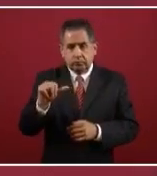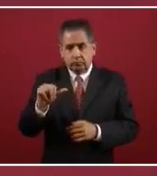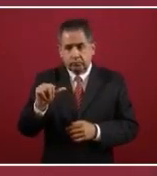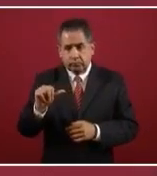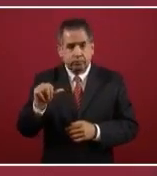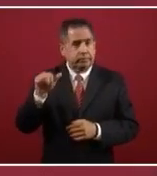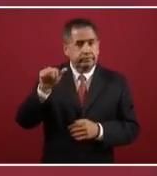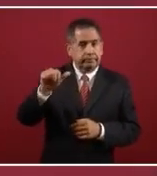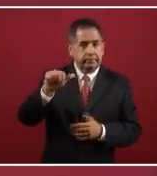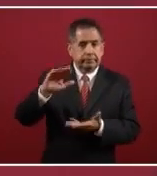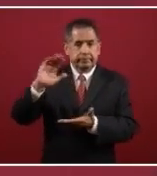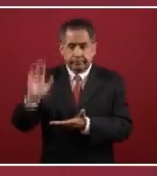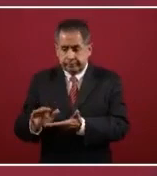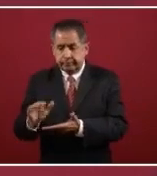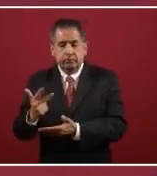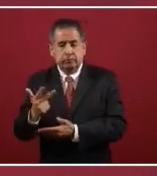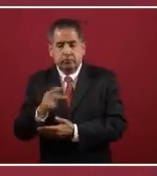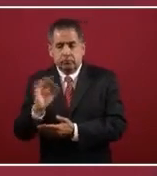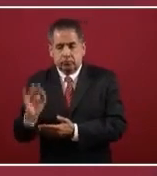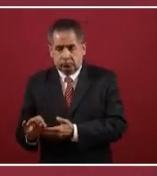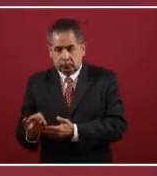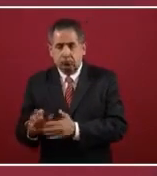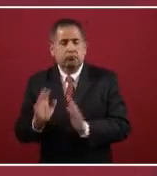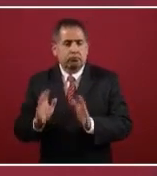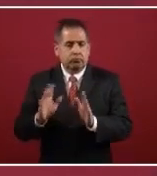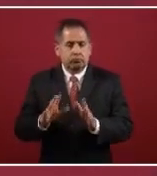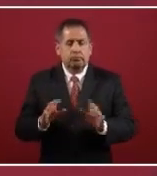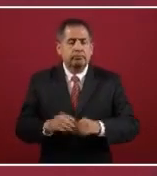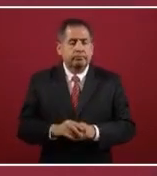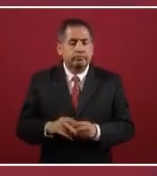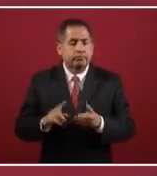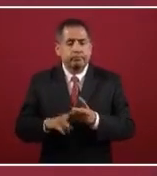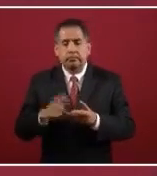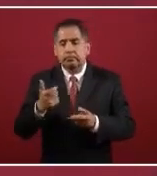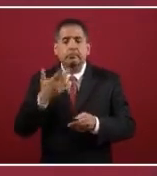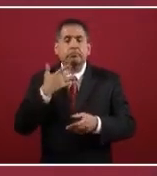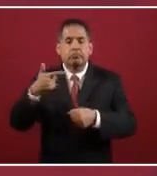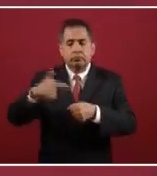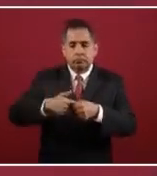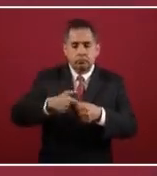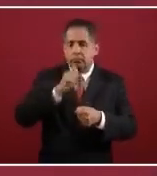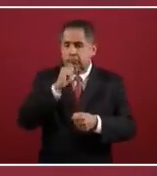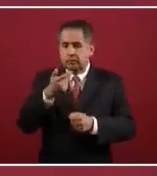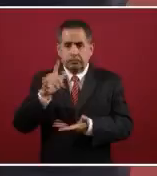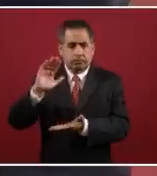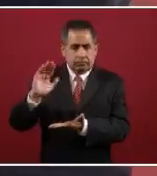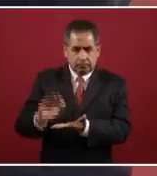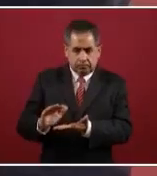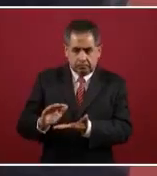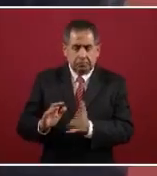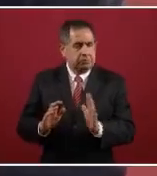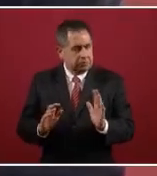del 16% al 8%, el precio de los combustibles lo mismo,